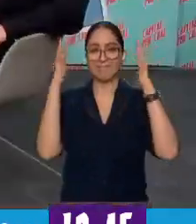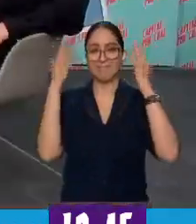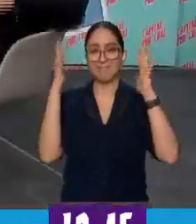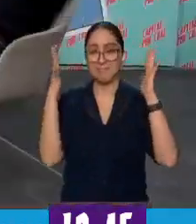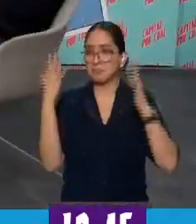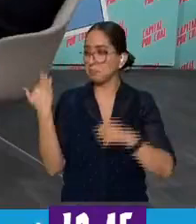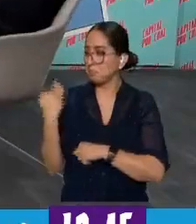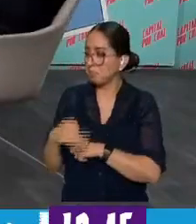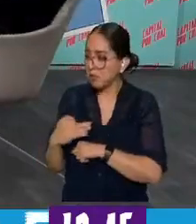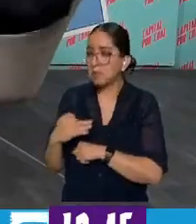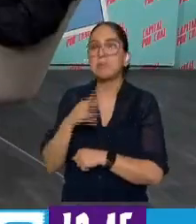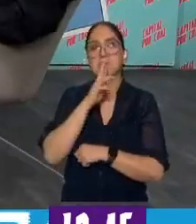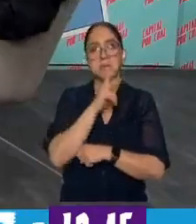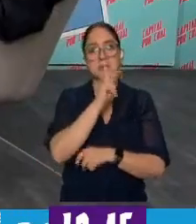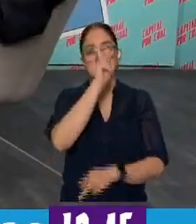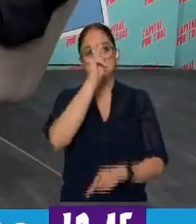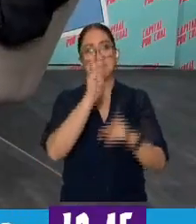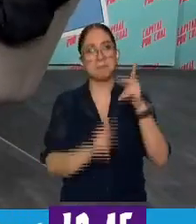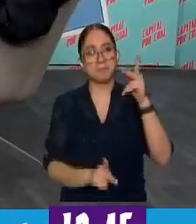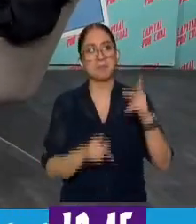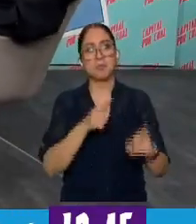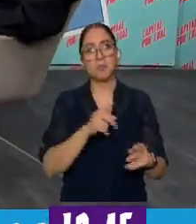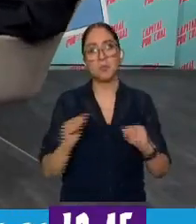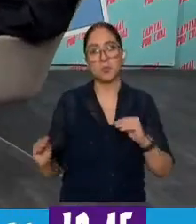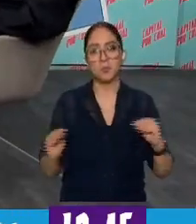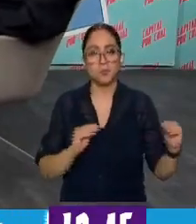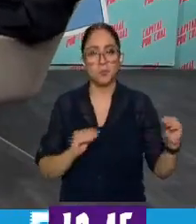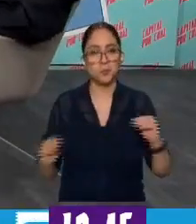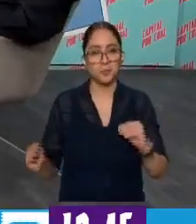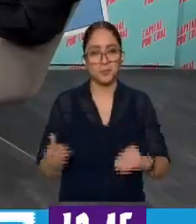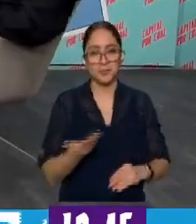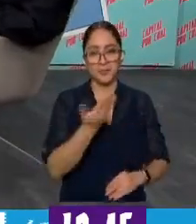pues mientras nosotros nos vamos a pausa, rock and rolleando, venga, gracias Vince. Claro.